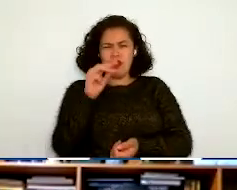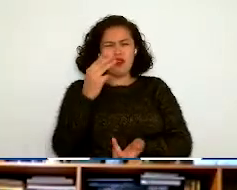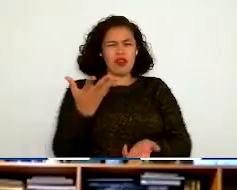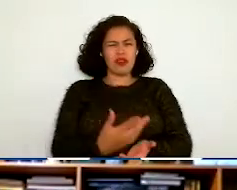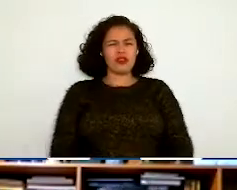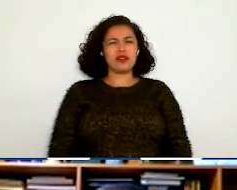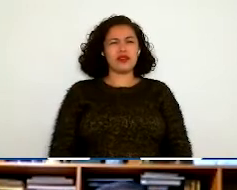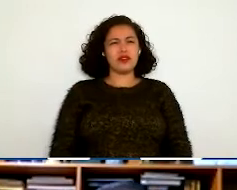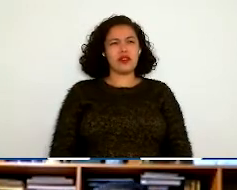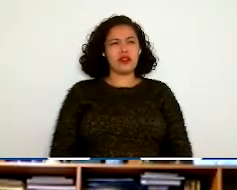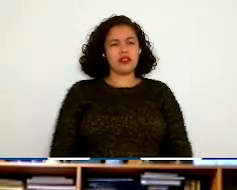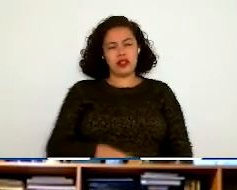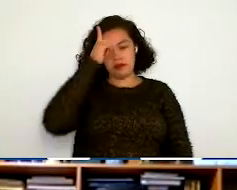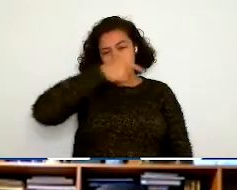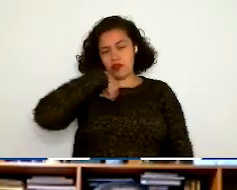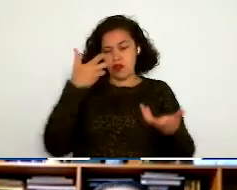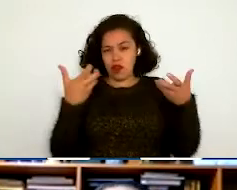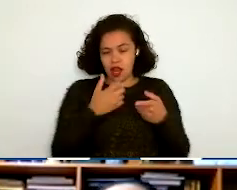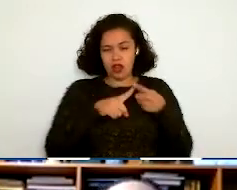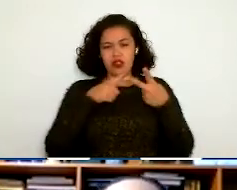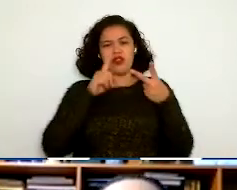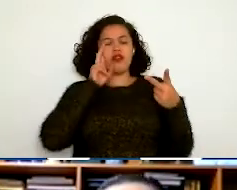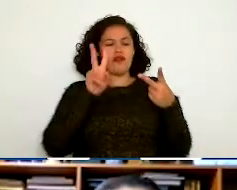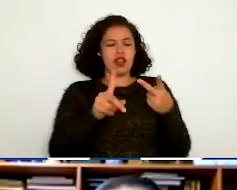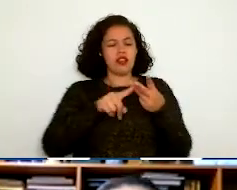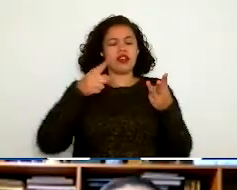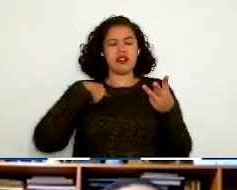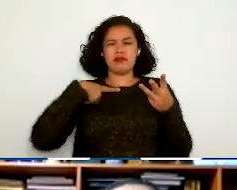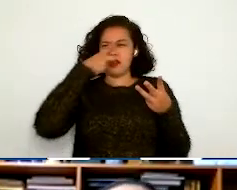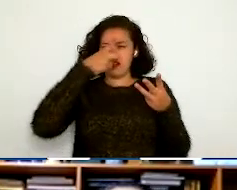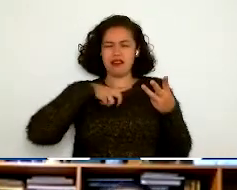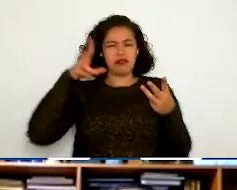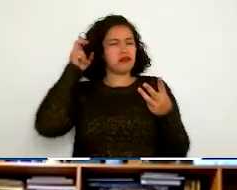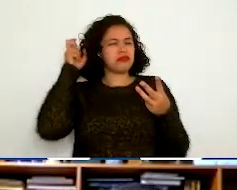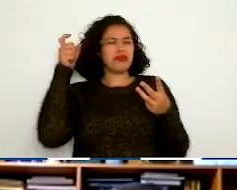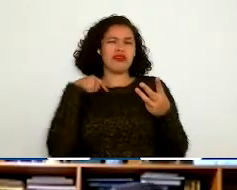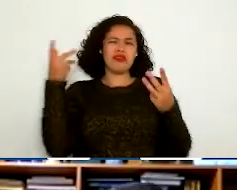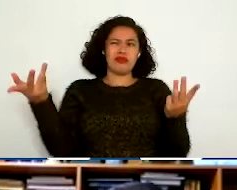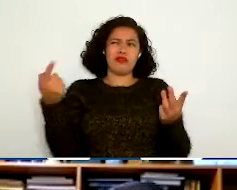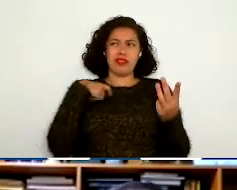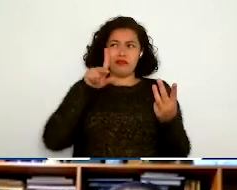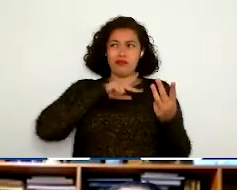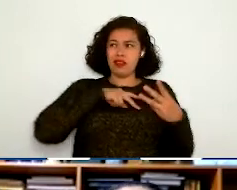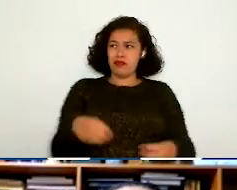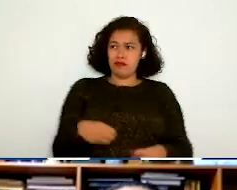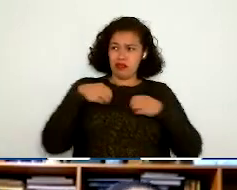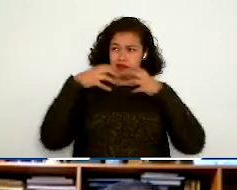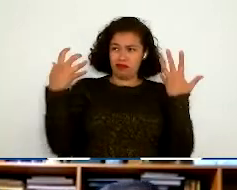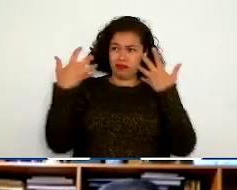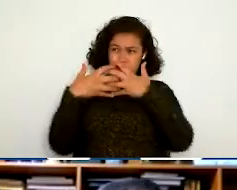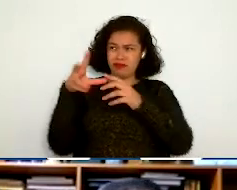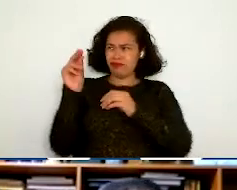mí esto que estoy haciendo, esto que estoy observando, esto que me están diciendo, no le veo la aplicación en mi vida, no le veo como